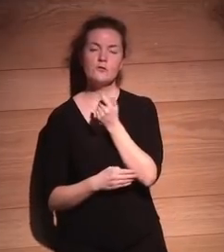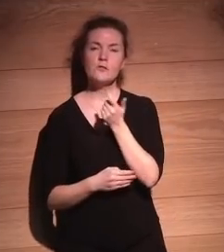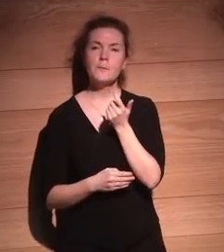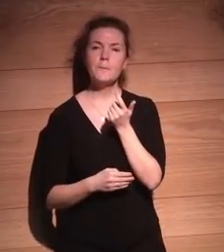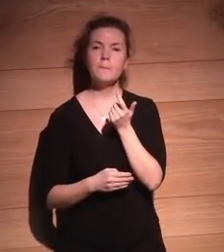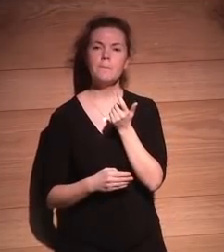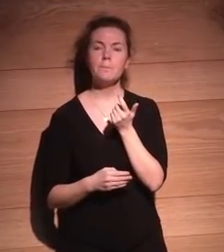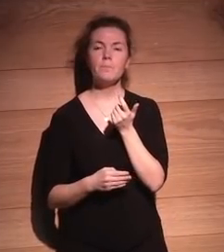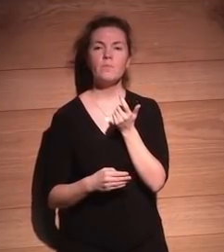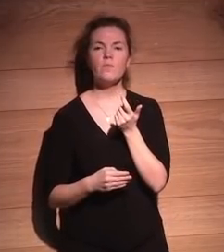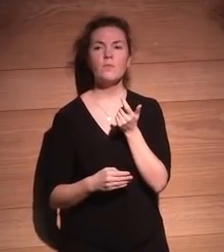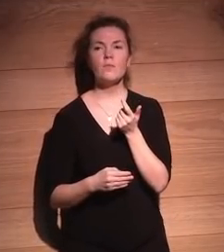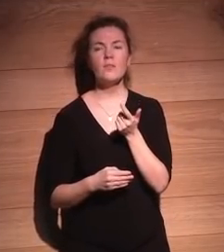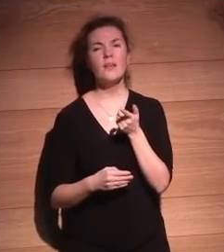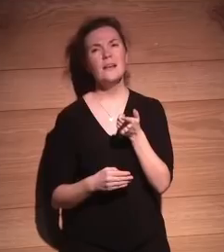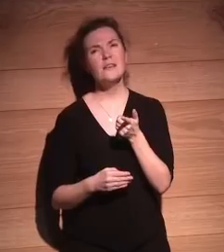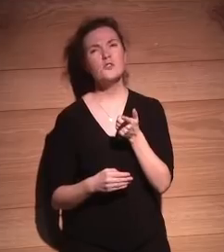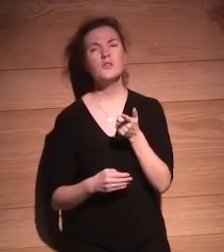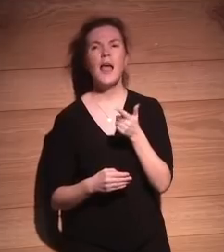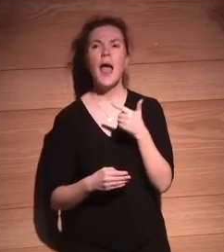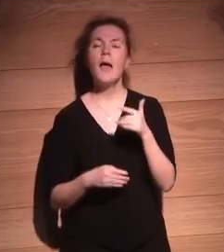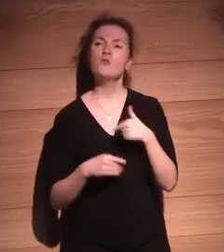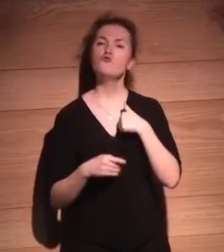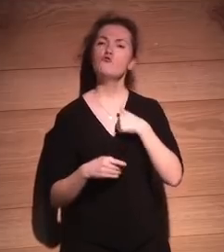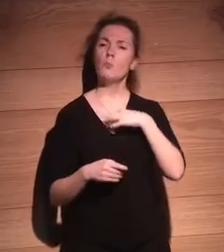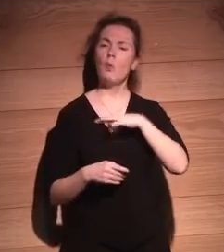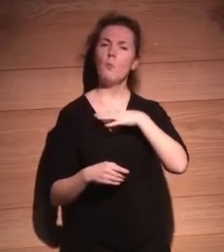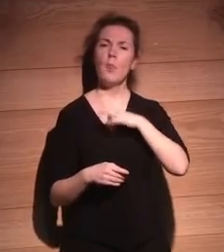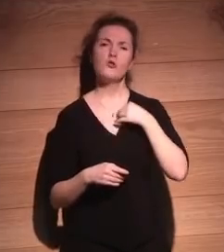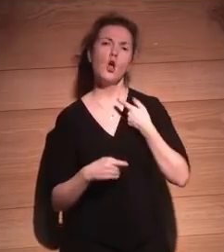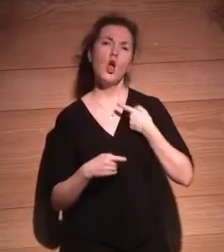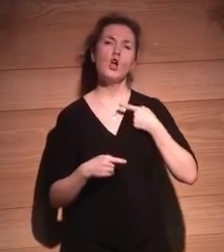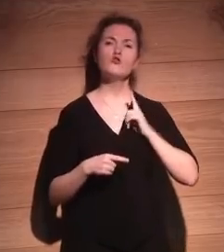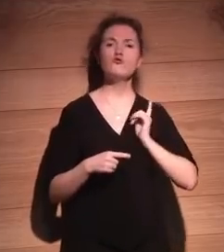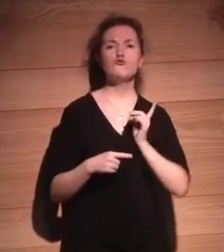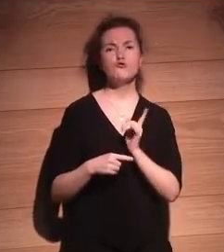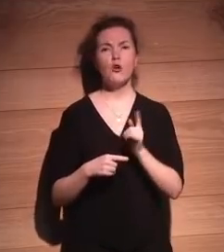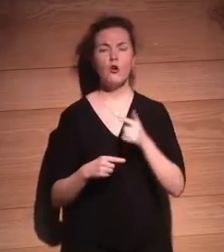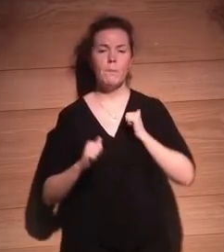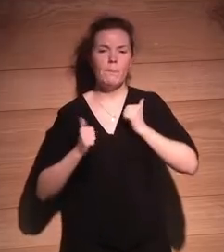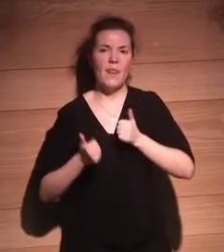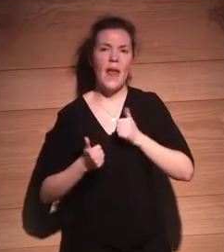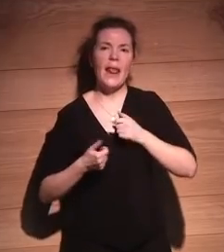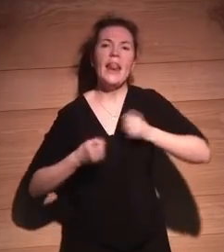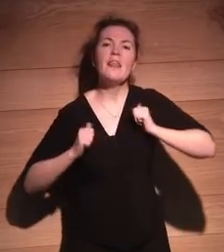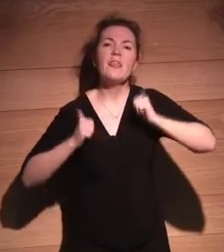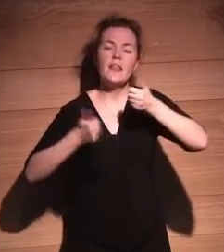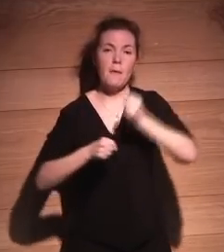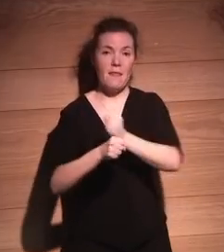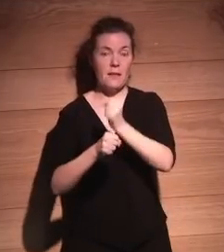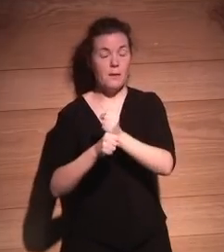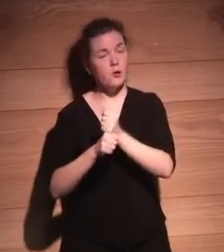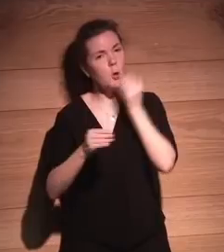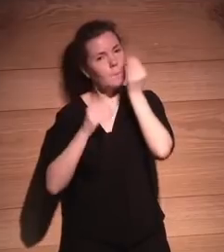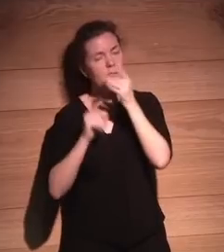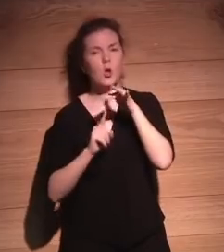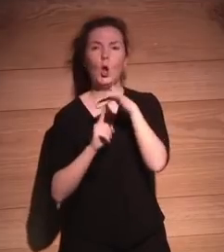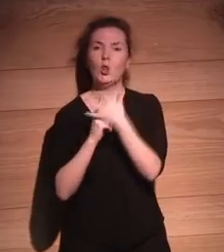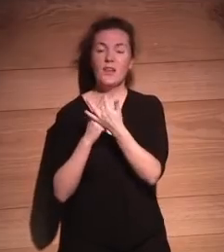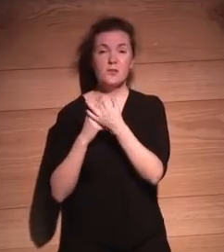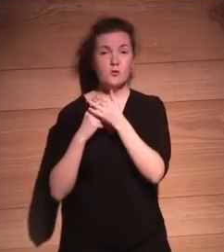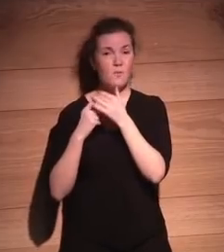alcanzábamos, y bastante autosuficiencia a la hora de abordar iniciativas y desarrollos de trabajo. Creo que el contexto